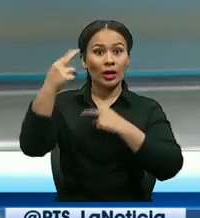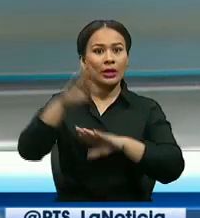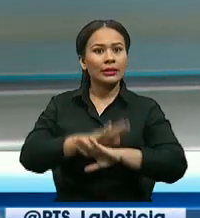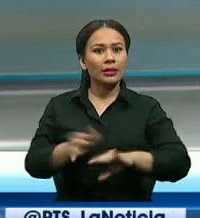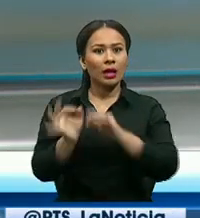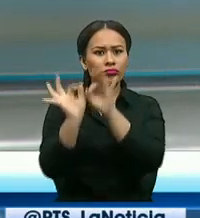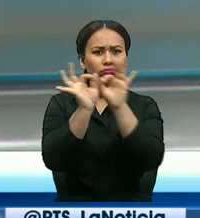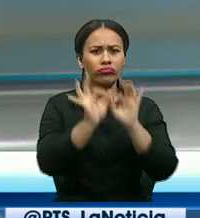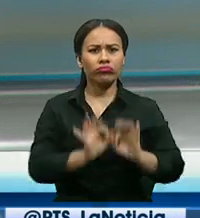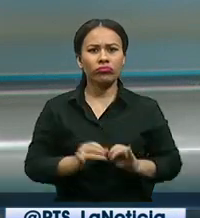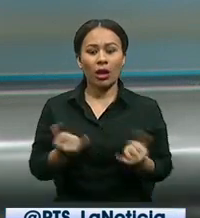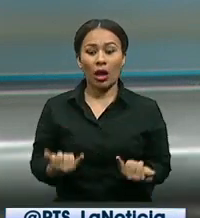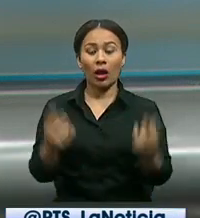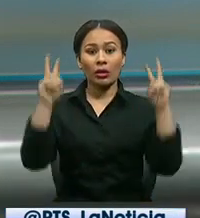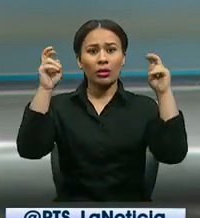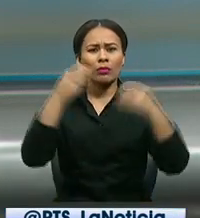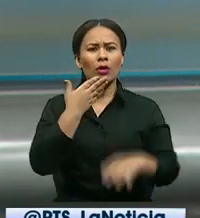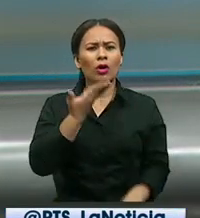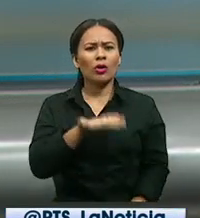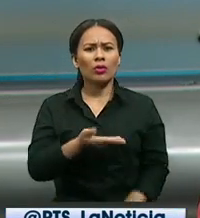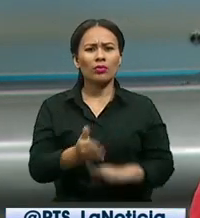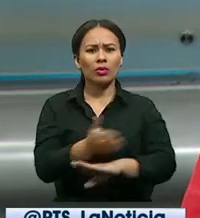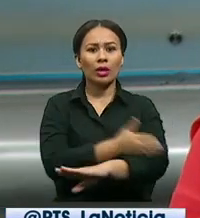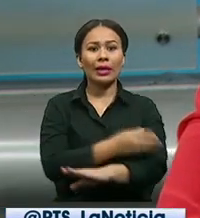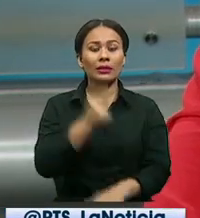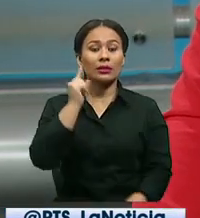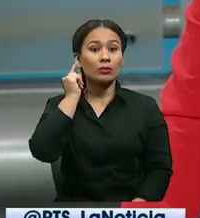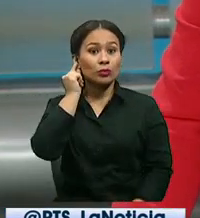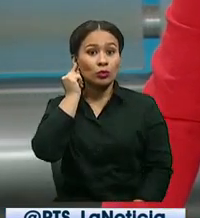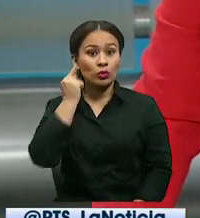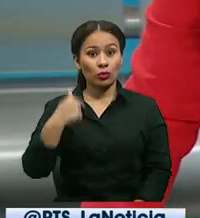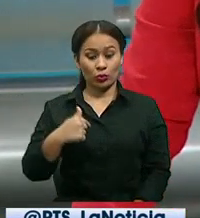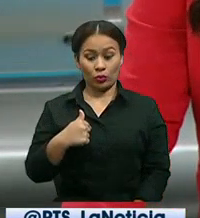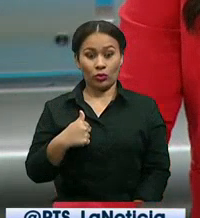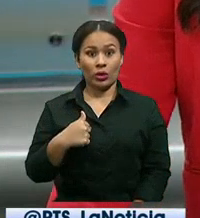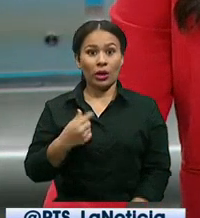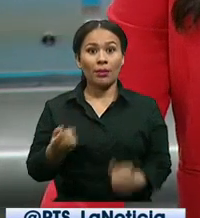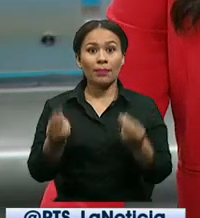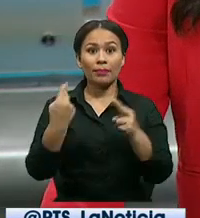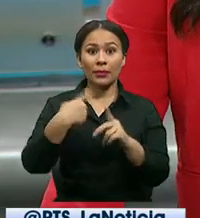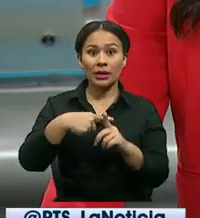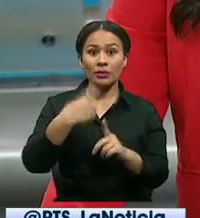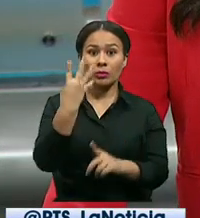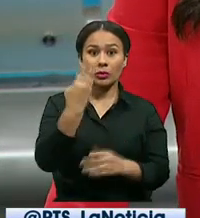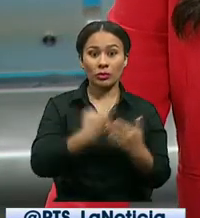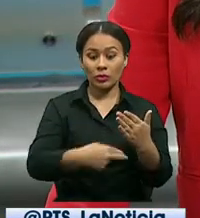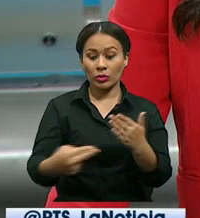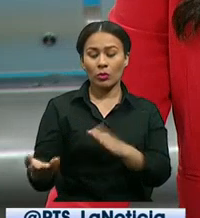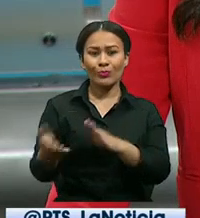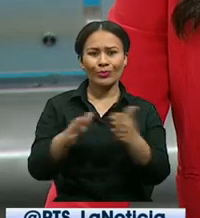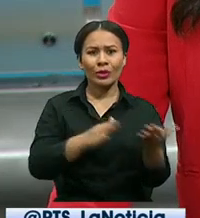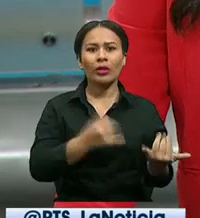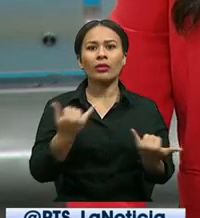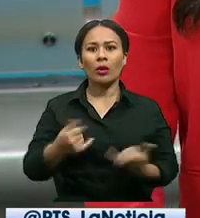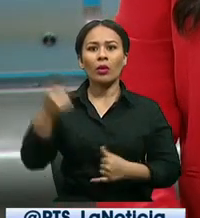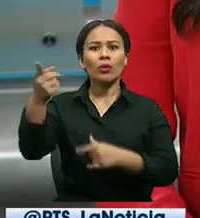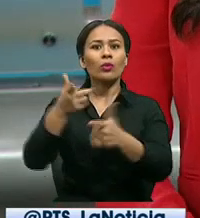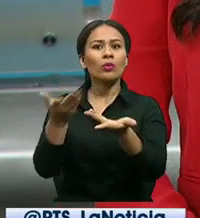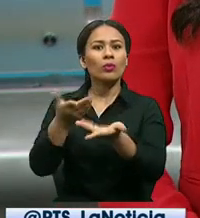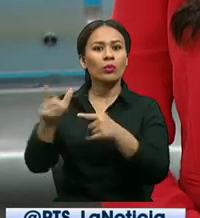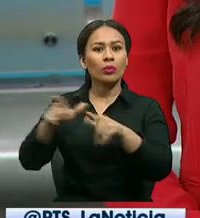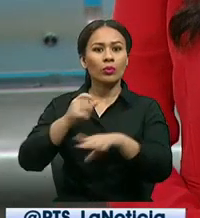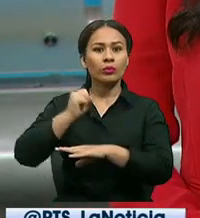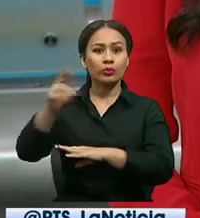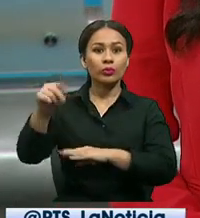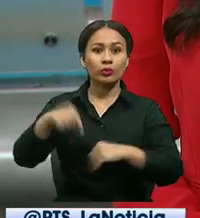la reconstrucción de los hechos del crimen de una madre y sus cuatro hijos en el sector de las Malvinas, al sur de Guayaquil. Elementos